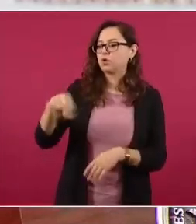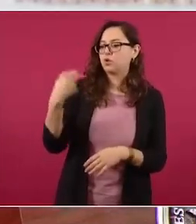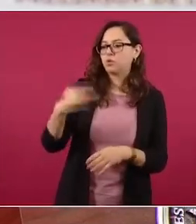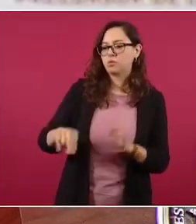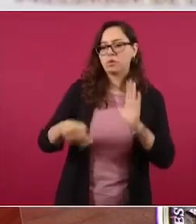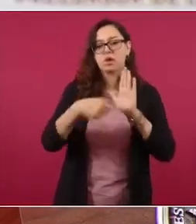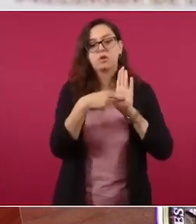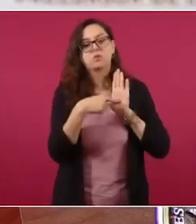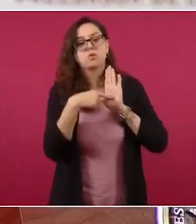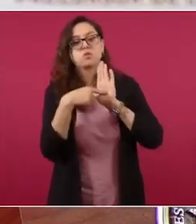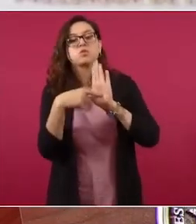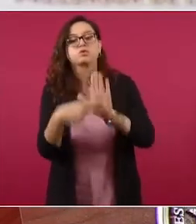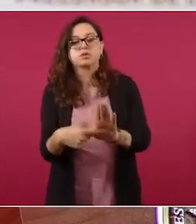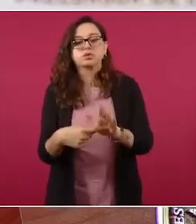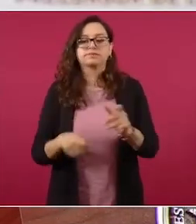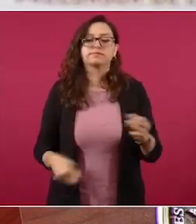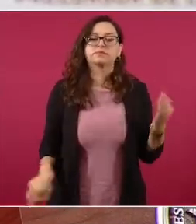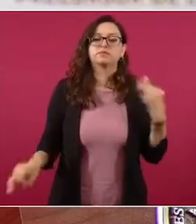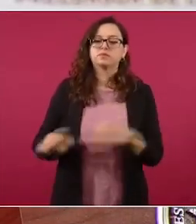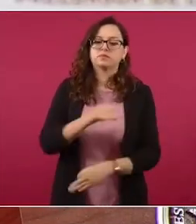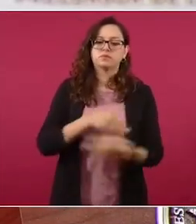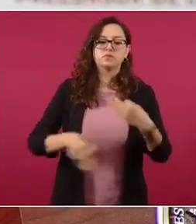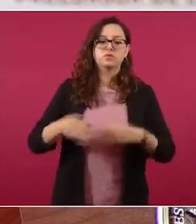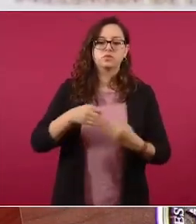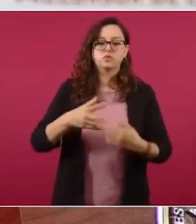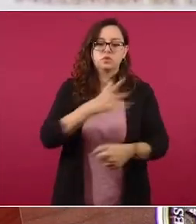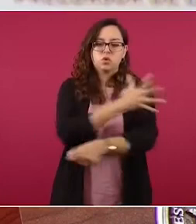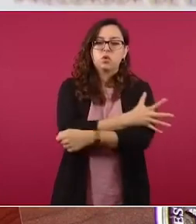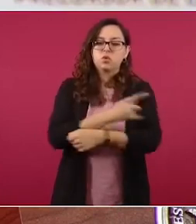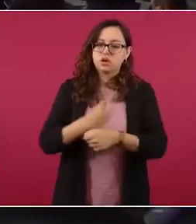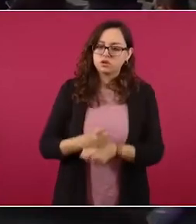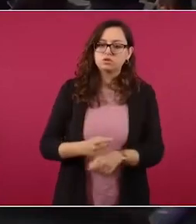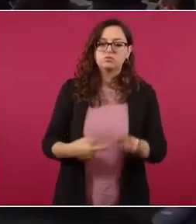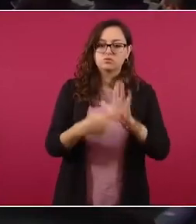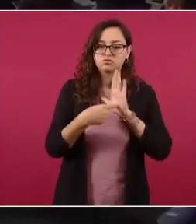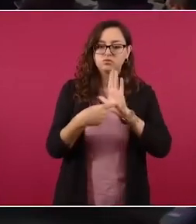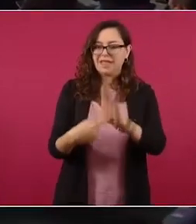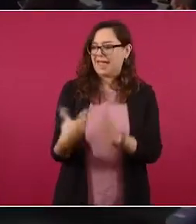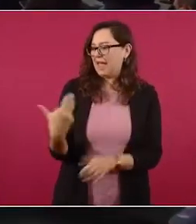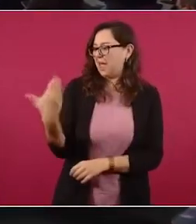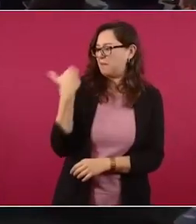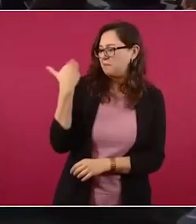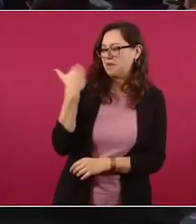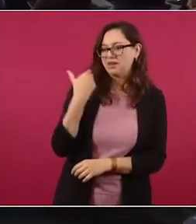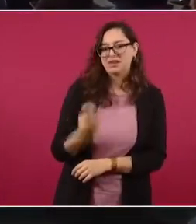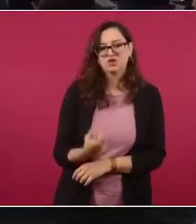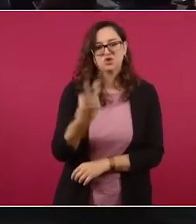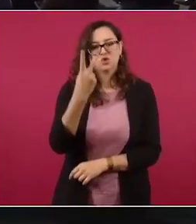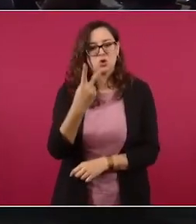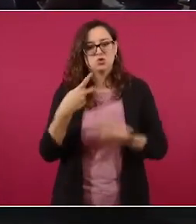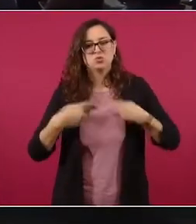Y todo es transparente. Acaba de pasarnos con 2 casos.